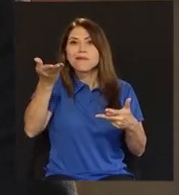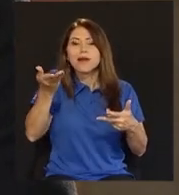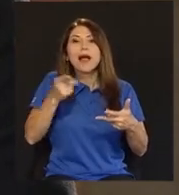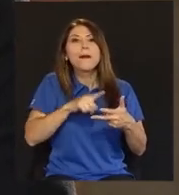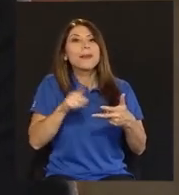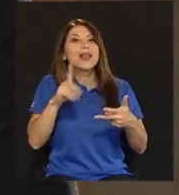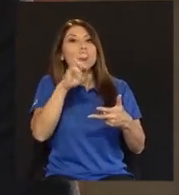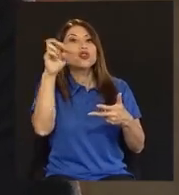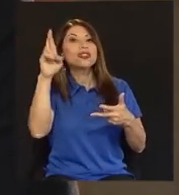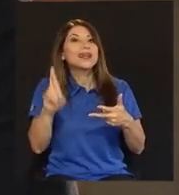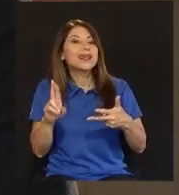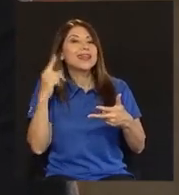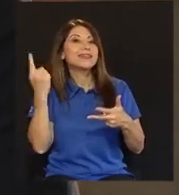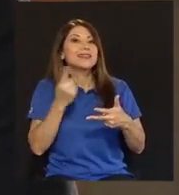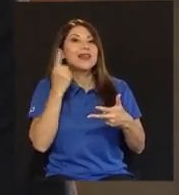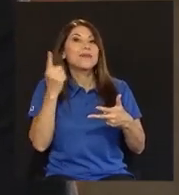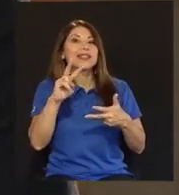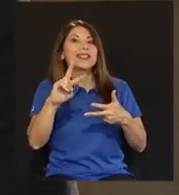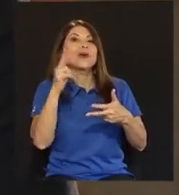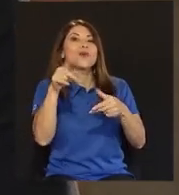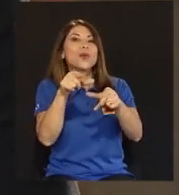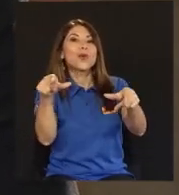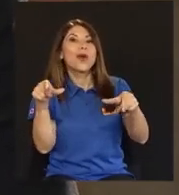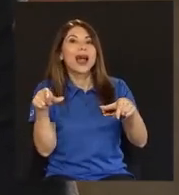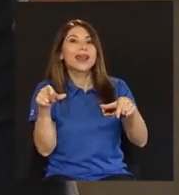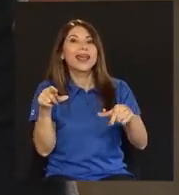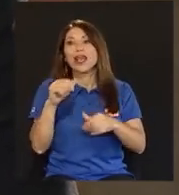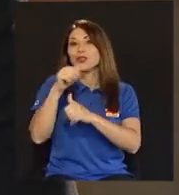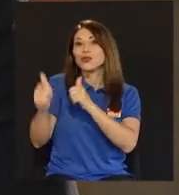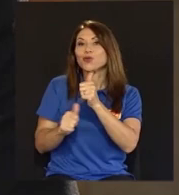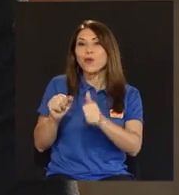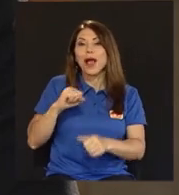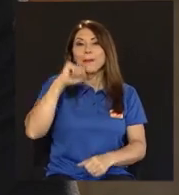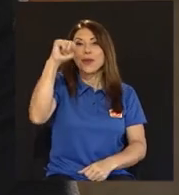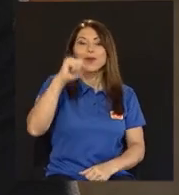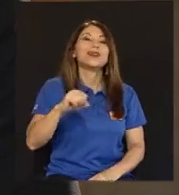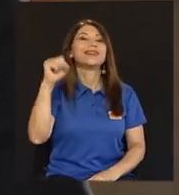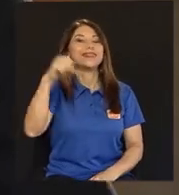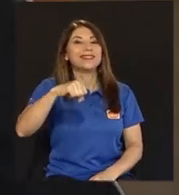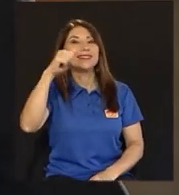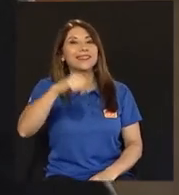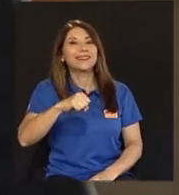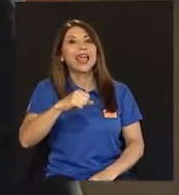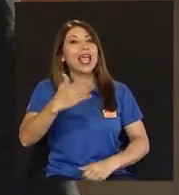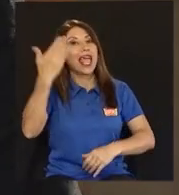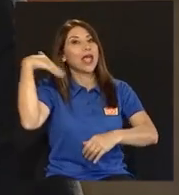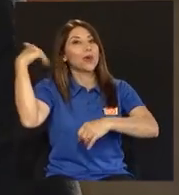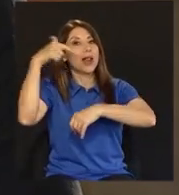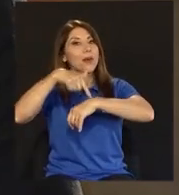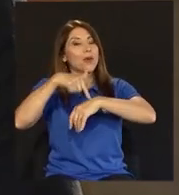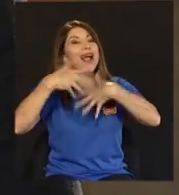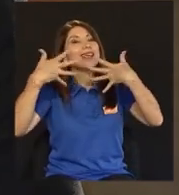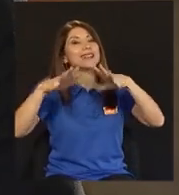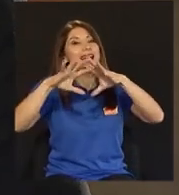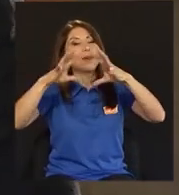era la del segundo lugar. El subcampeón. Exactamente. Y en una época en que el mundo ya había resuelto el